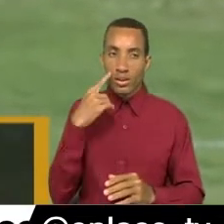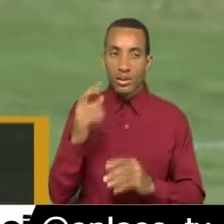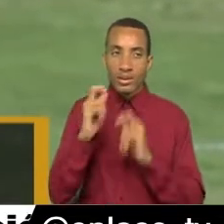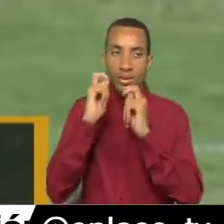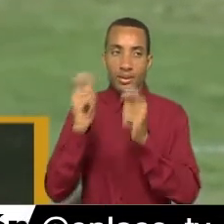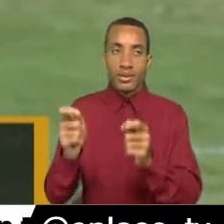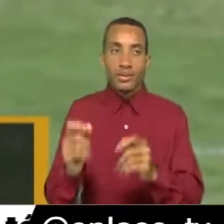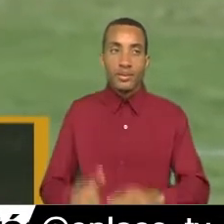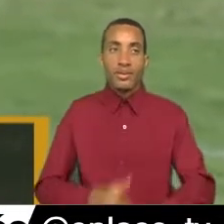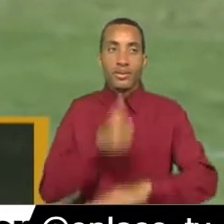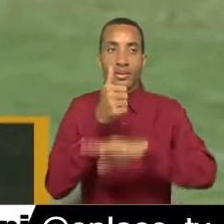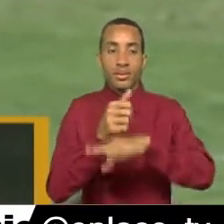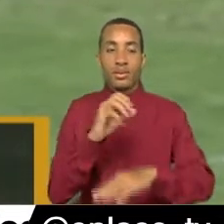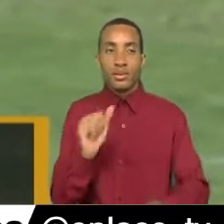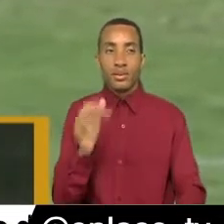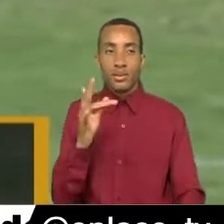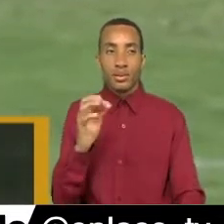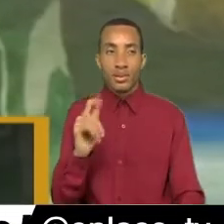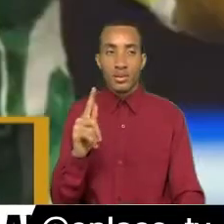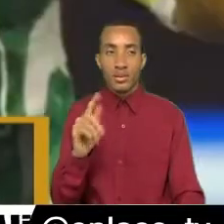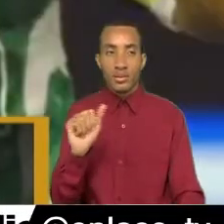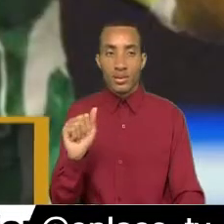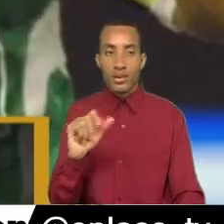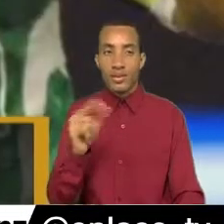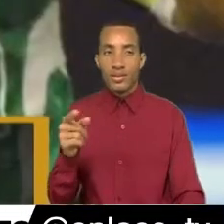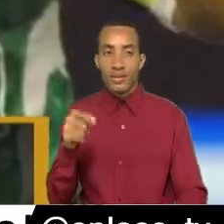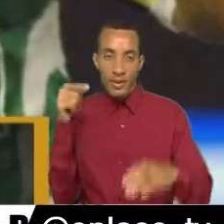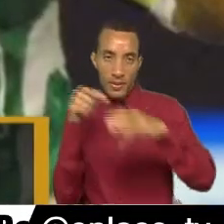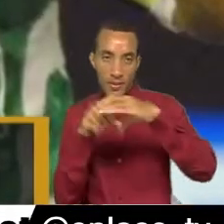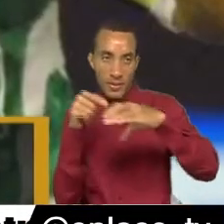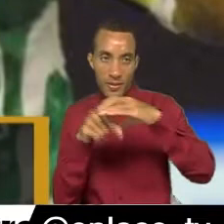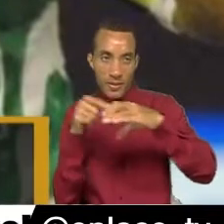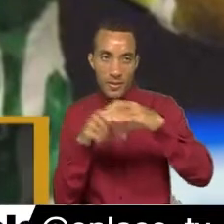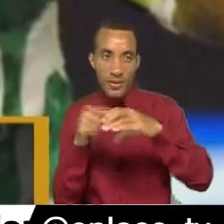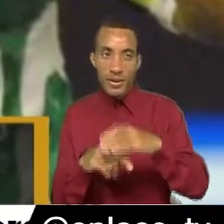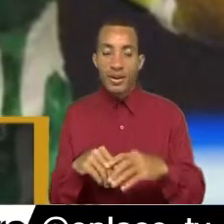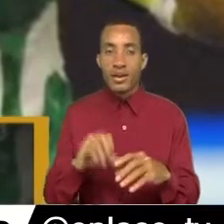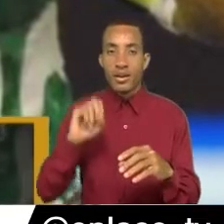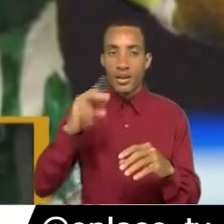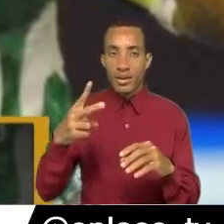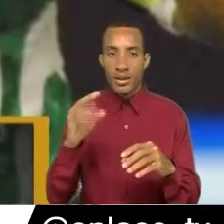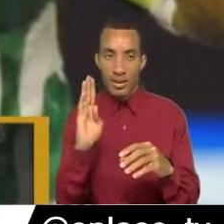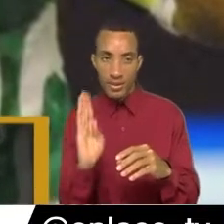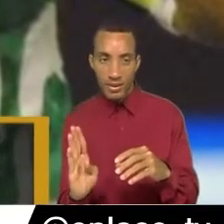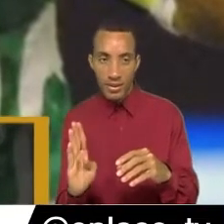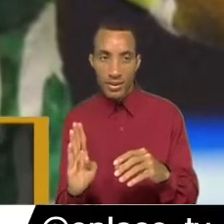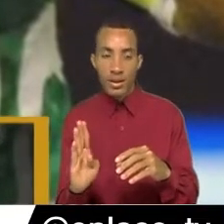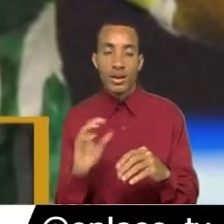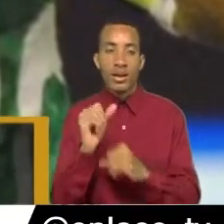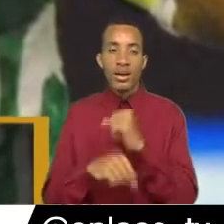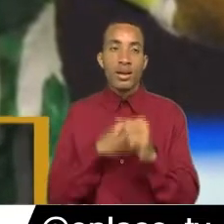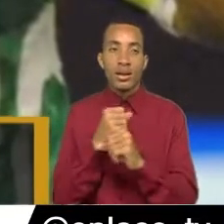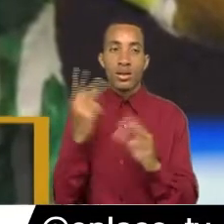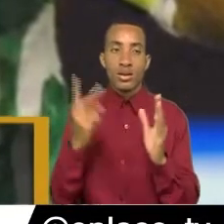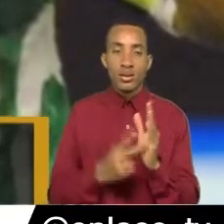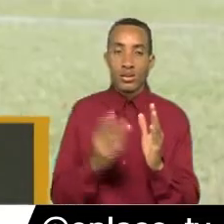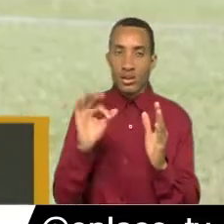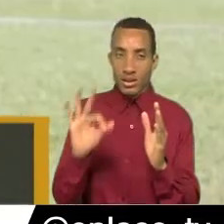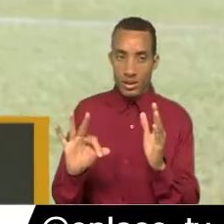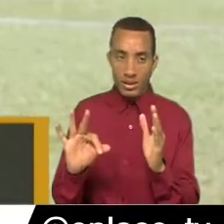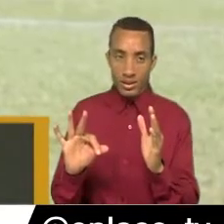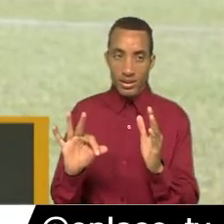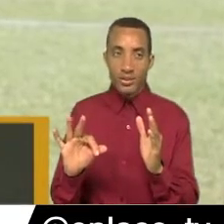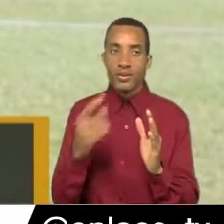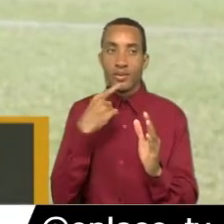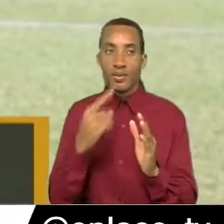de la ATFA, fue goleador con Alianza Petrolera del torneo de la Primera B en el año 2003 con 25 tantos y ha jugado en